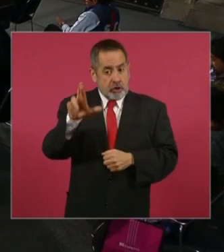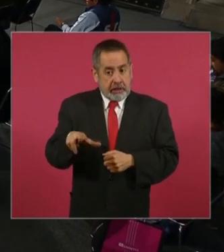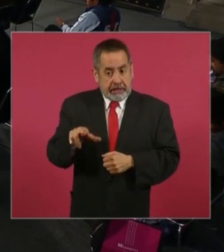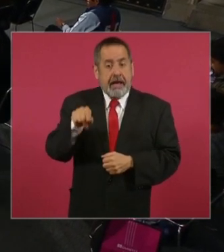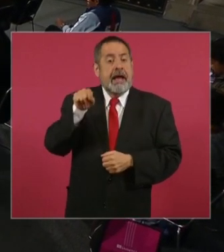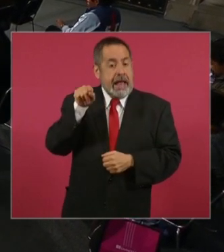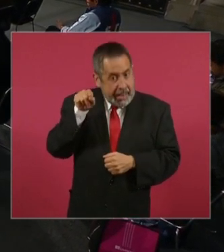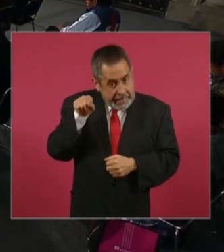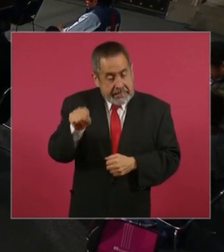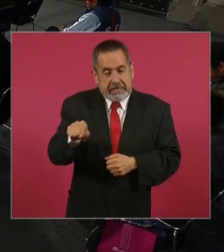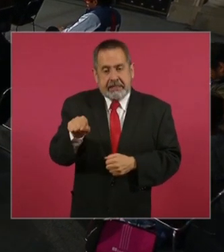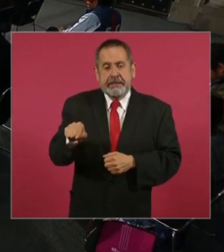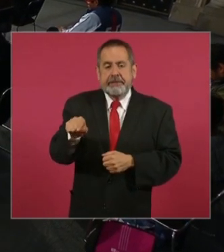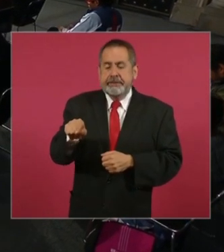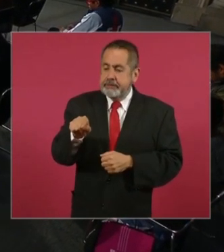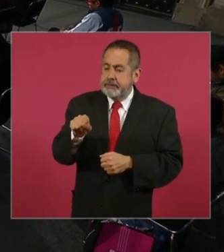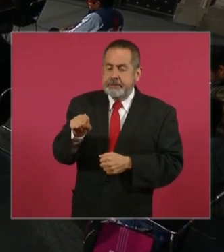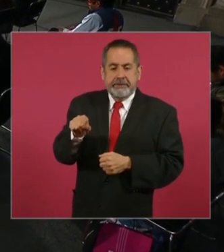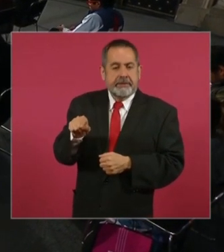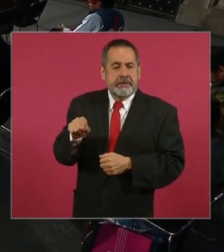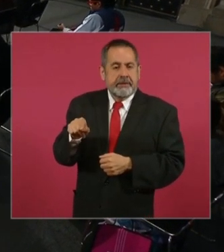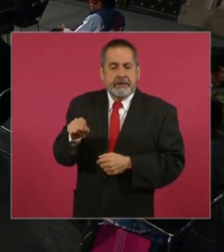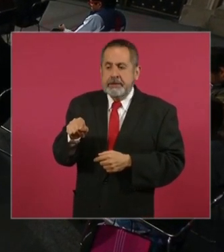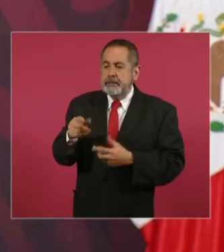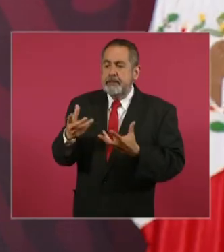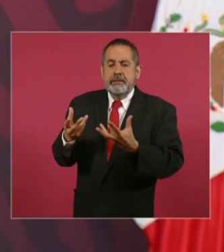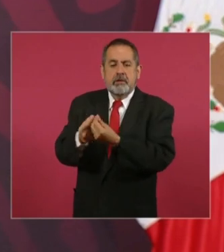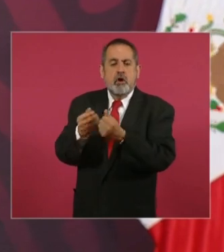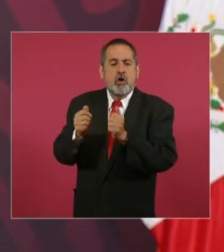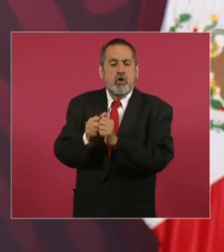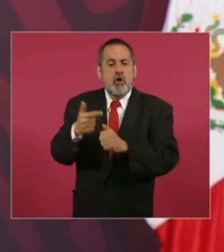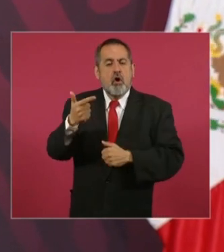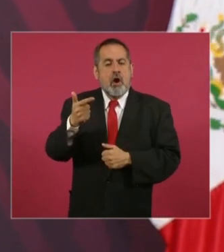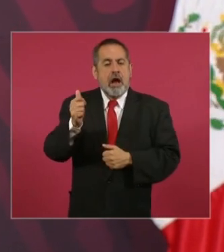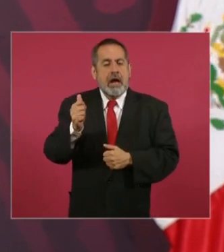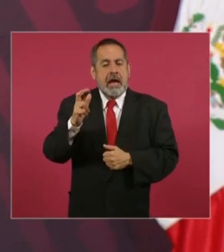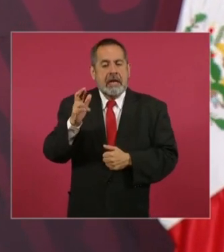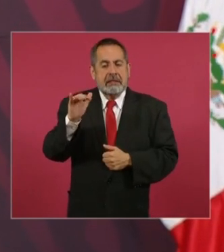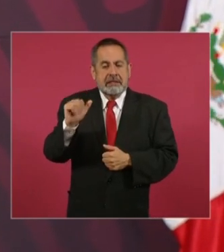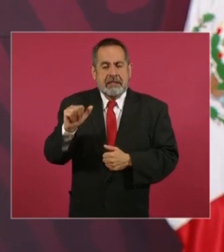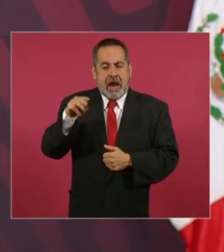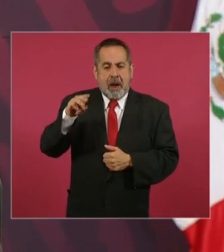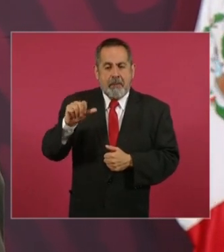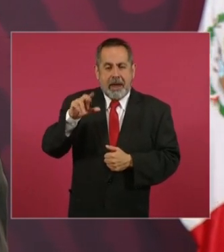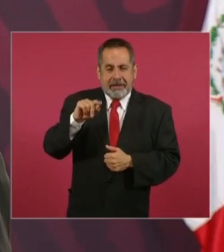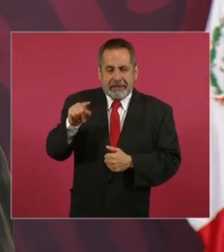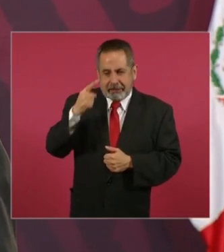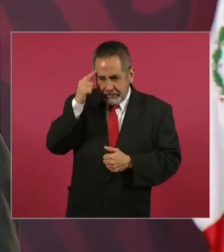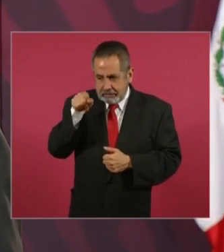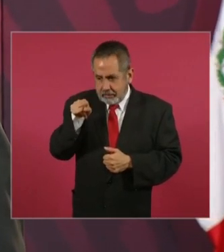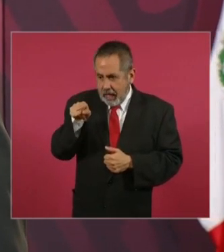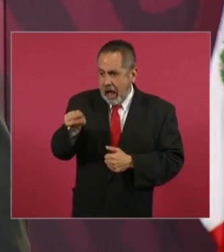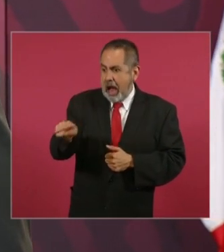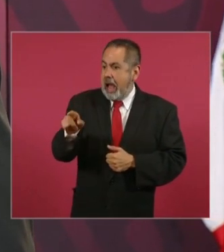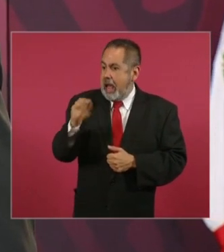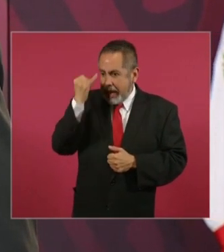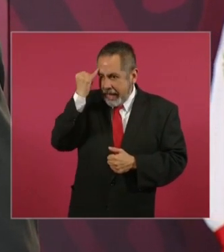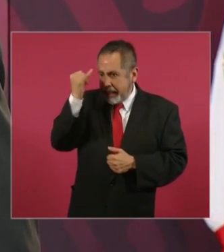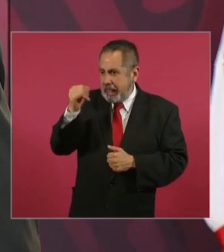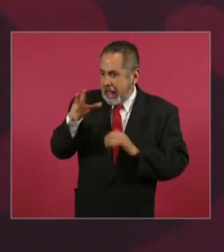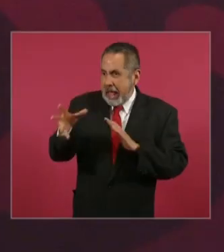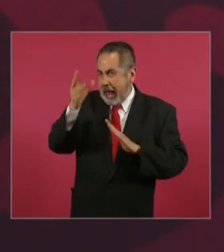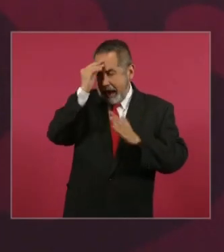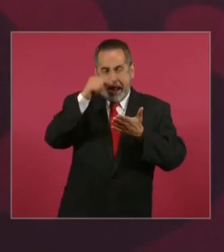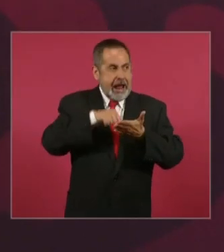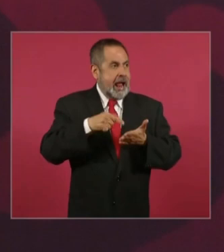el personaje que sirvió a García Márquez para la novela Cien años de soledad, un